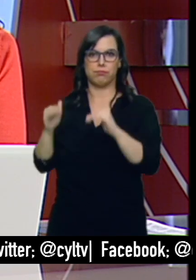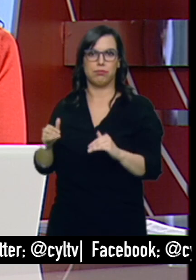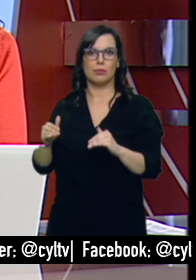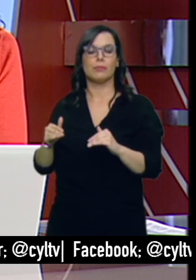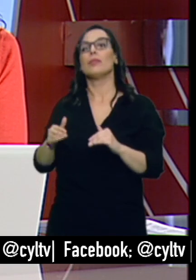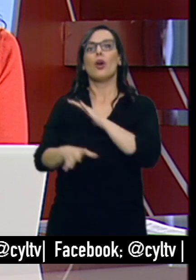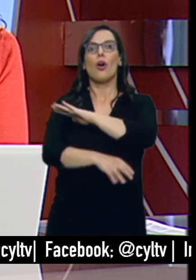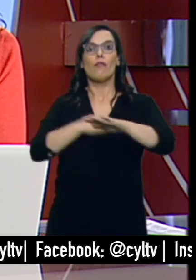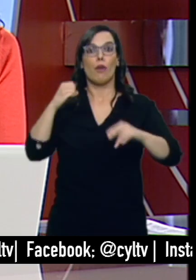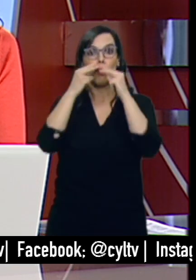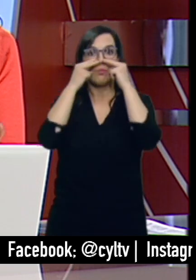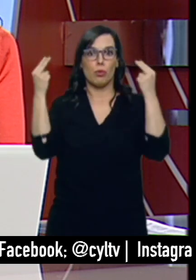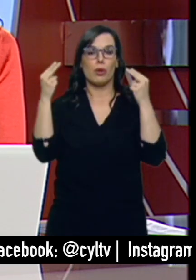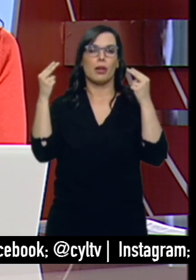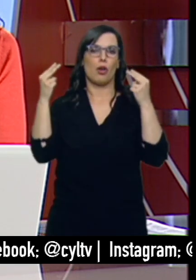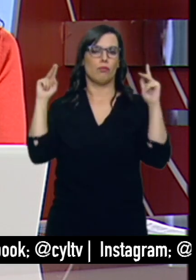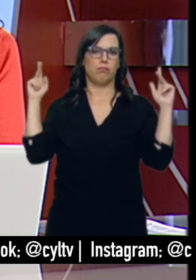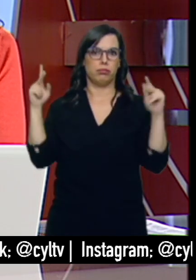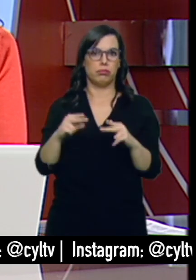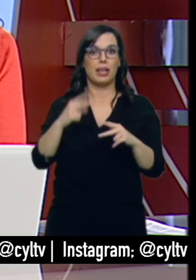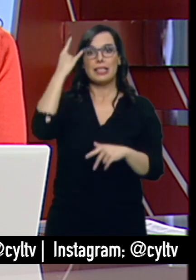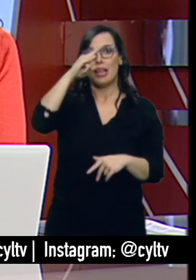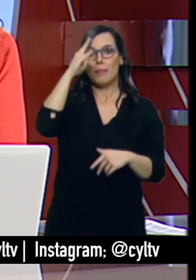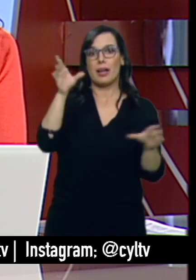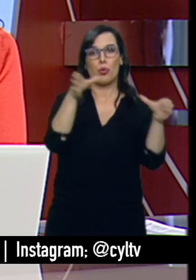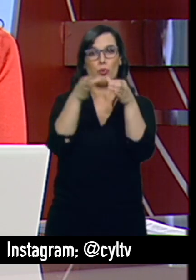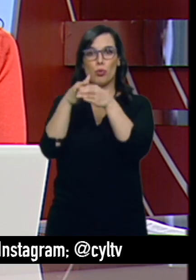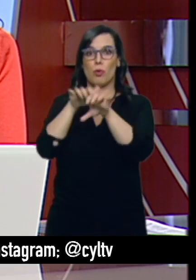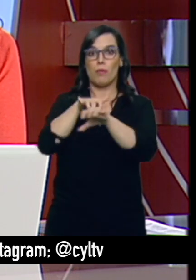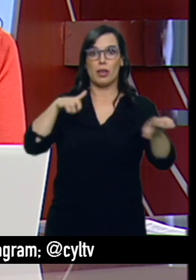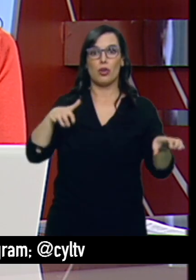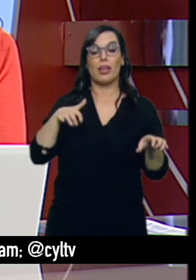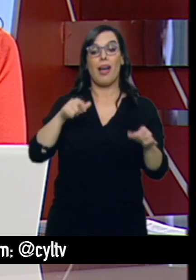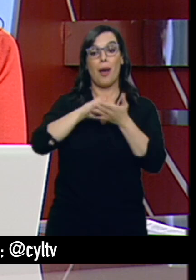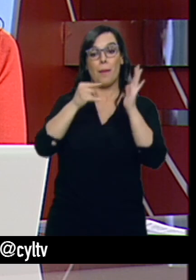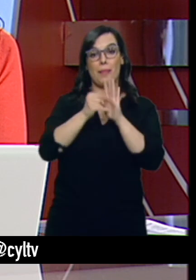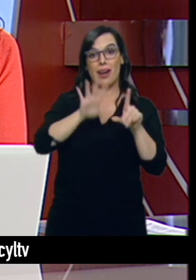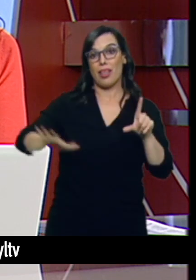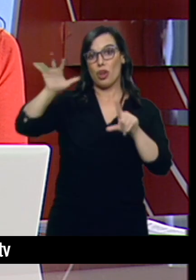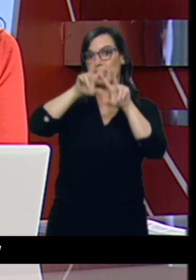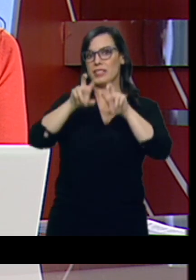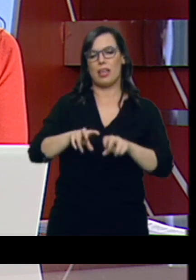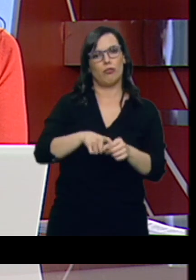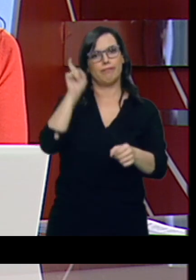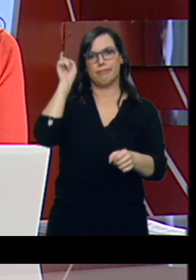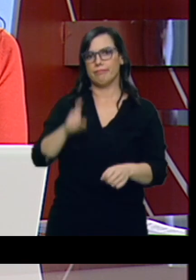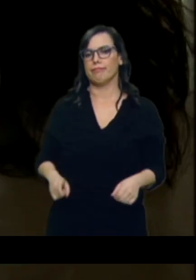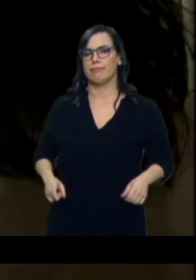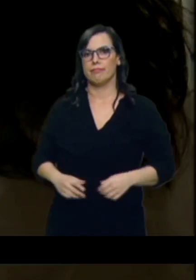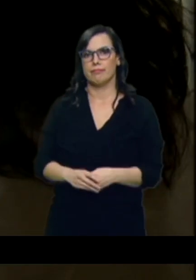recortado. Por ejemplo, en Salamanca la mayoría de grupos se han quedado fuera del Plan Nacional de Investigación.